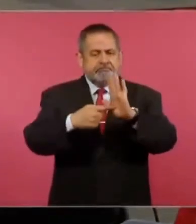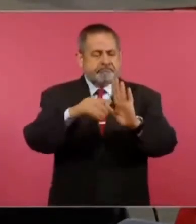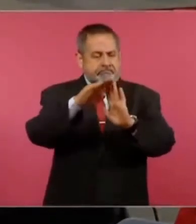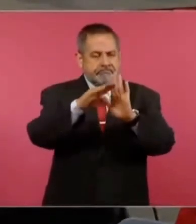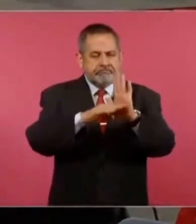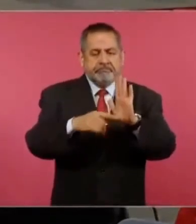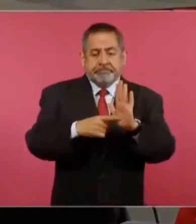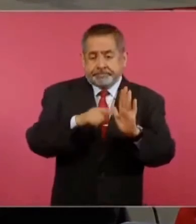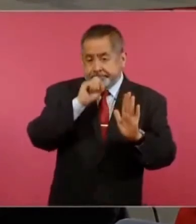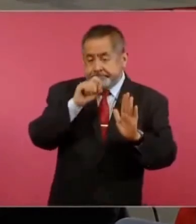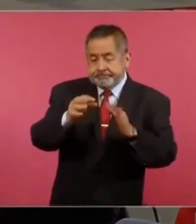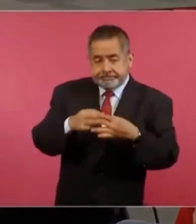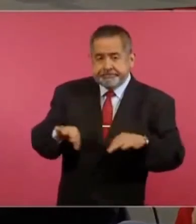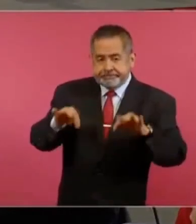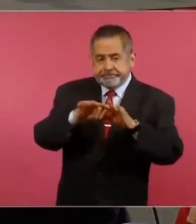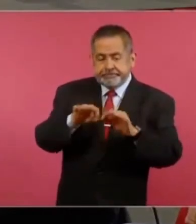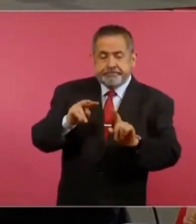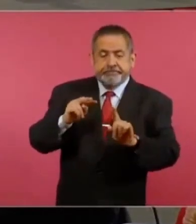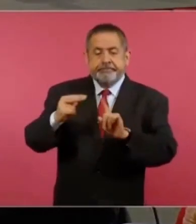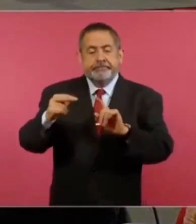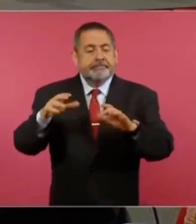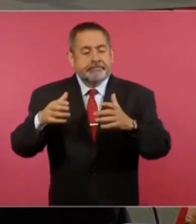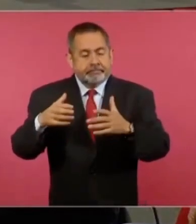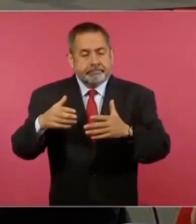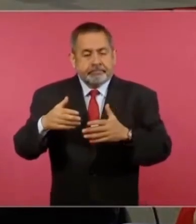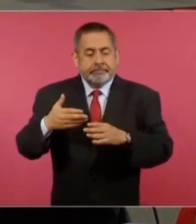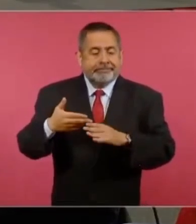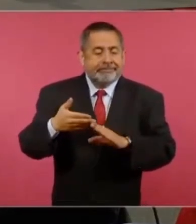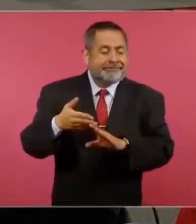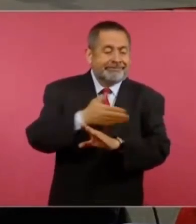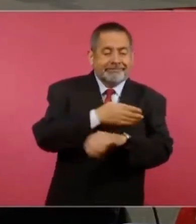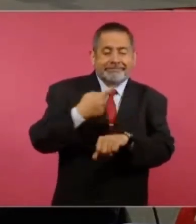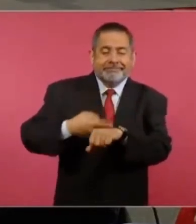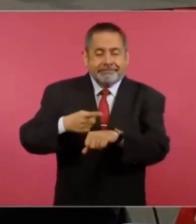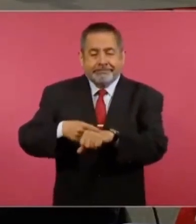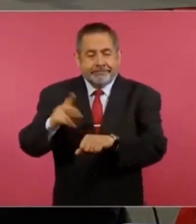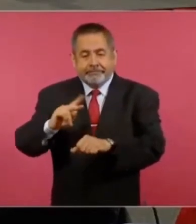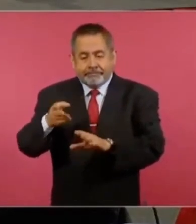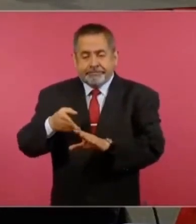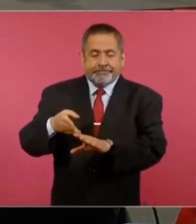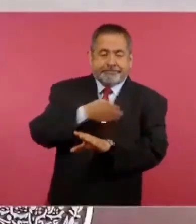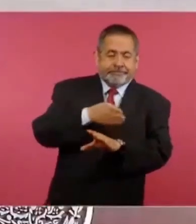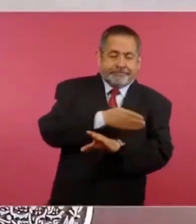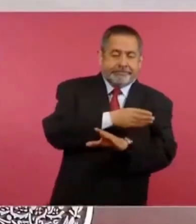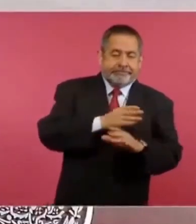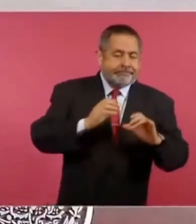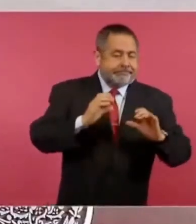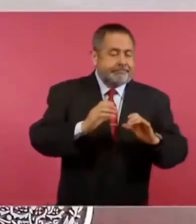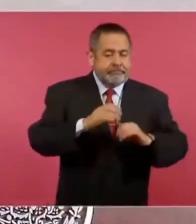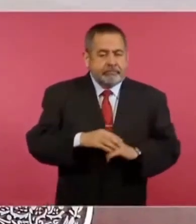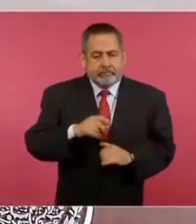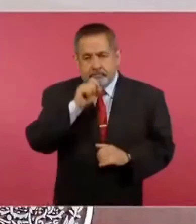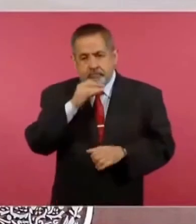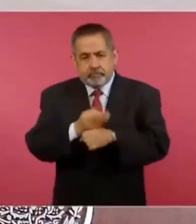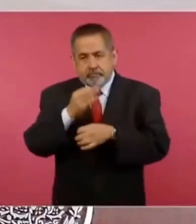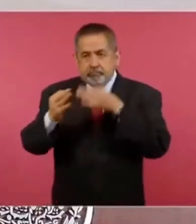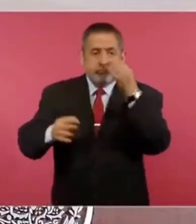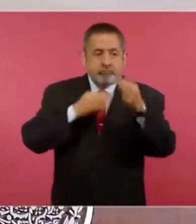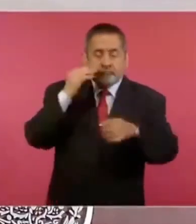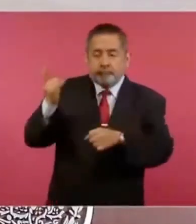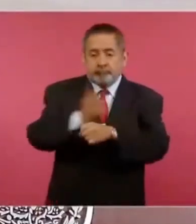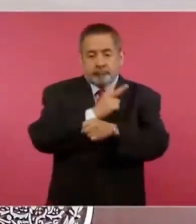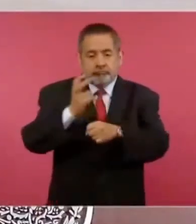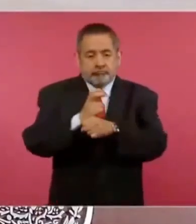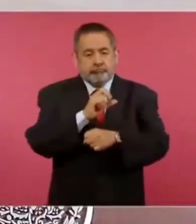comentar, también muy en el enfoque hacia lo preventivo, hacia los centros de salud, tiene que ver con la convocatoria que lanzamos